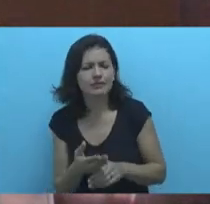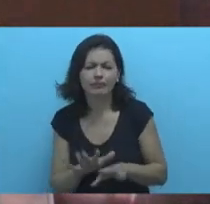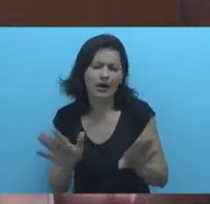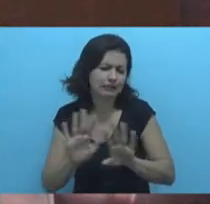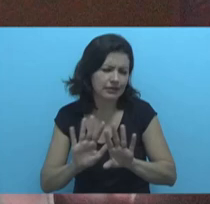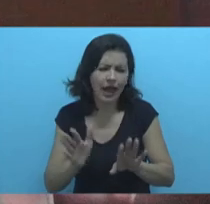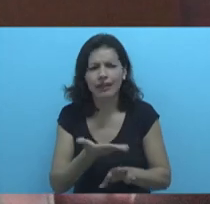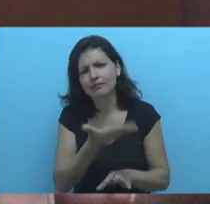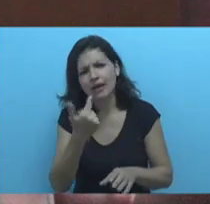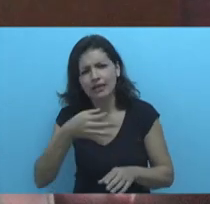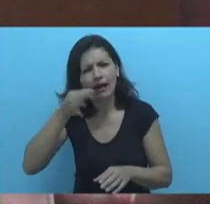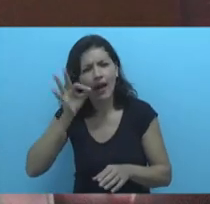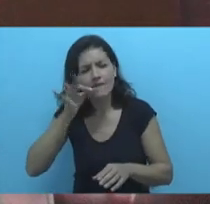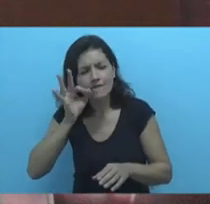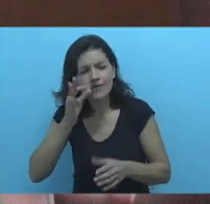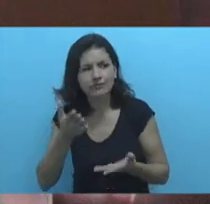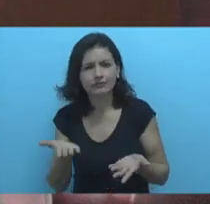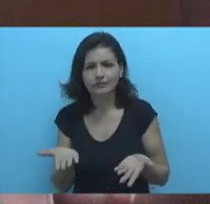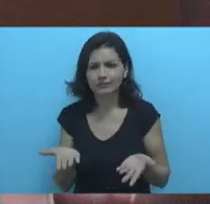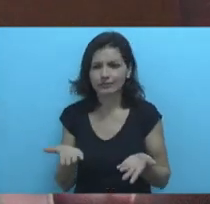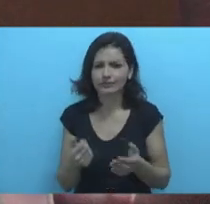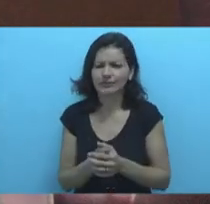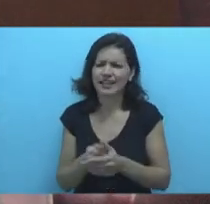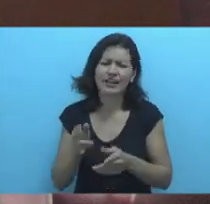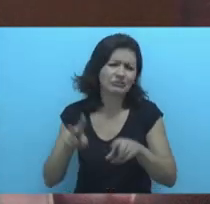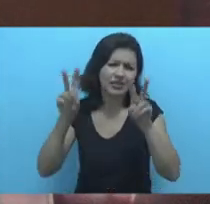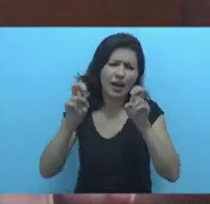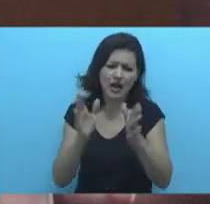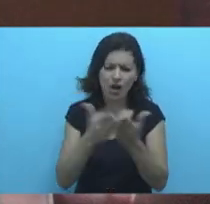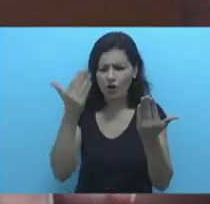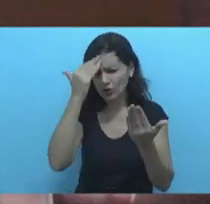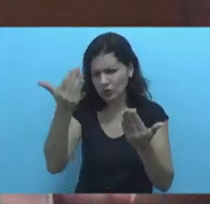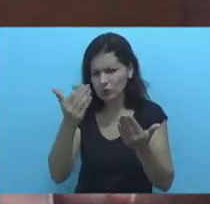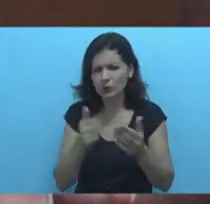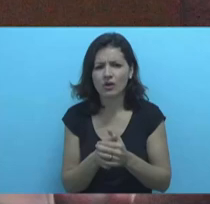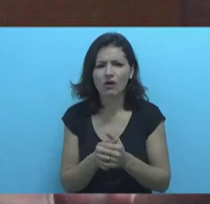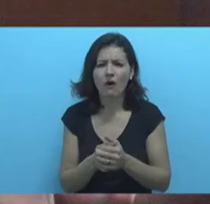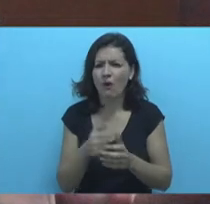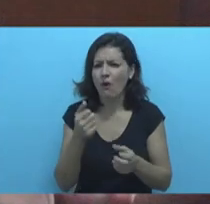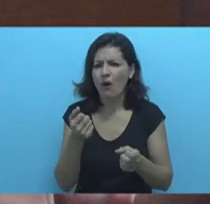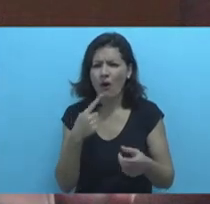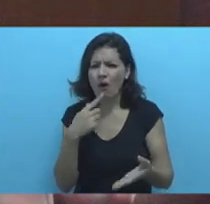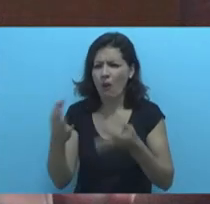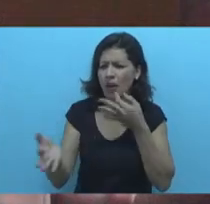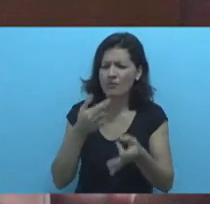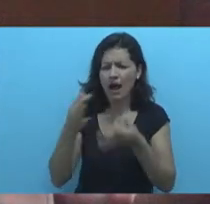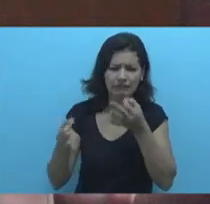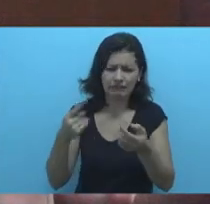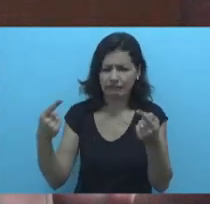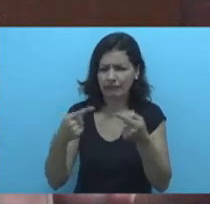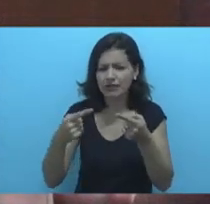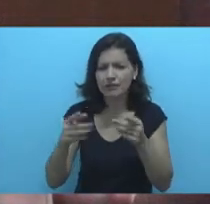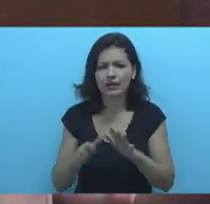¿viste? Y estábamos en toda la discusión de la Constitución y demás. Y desde ese momento, desde el partido y la relación